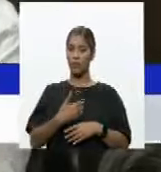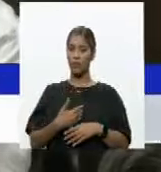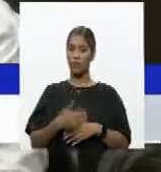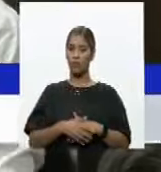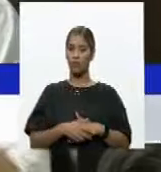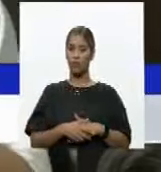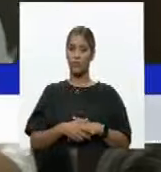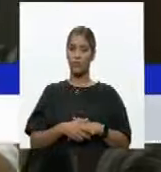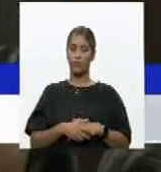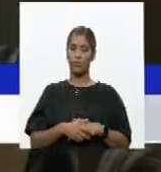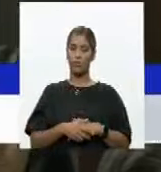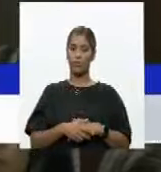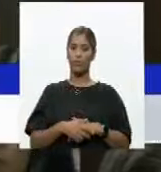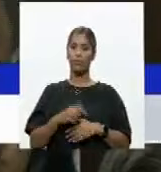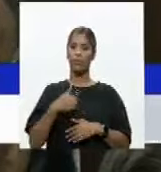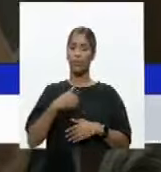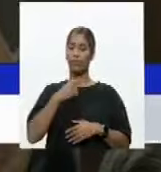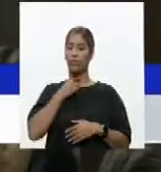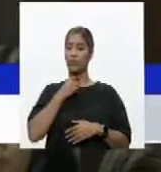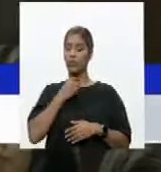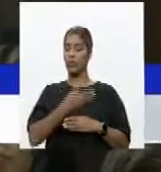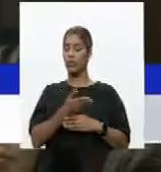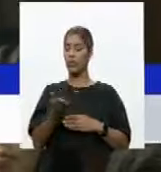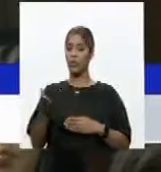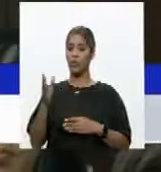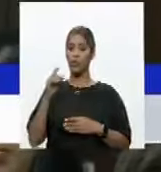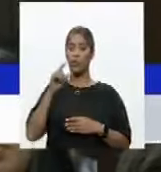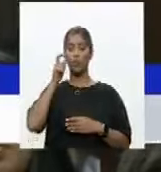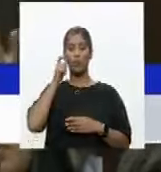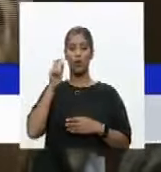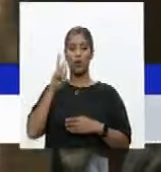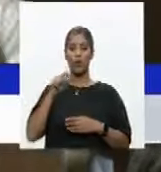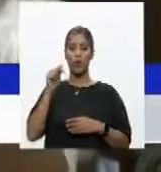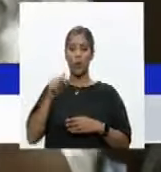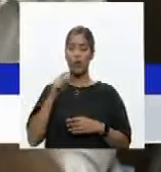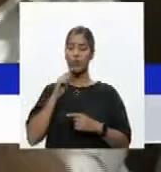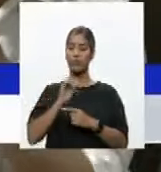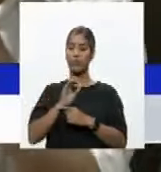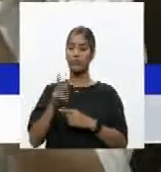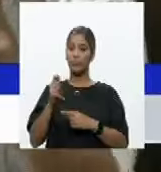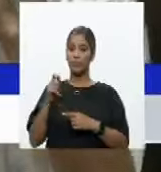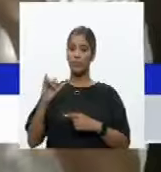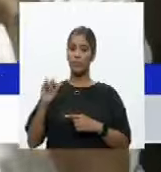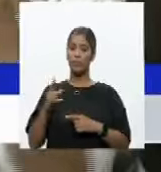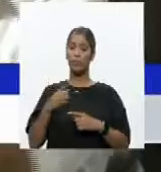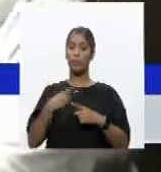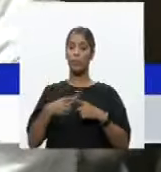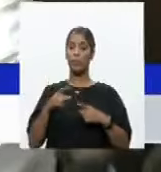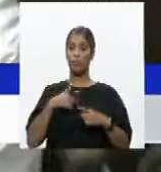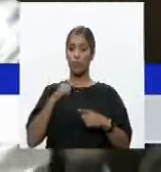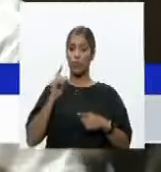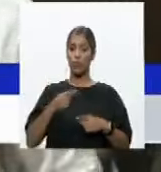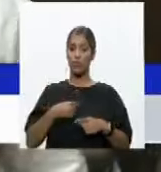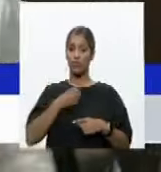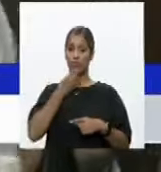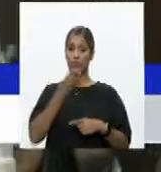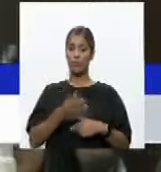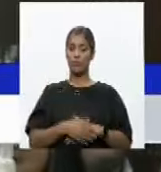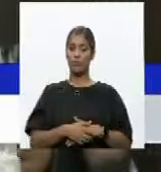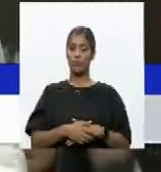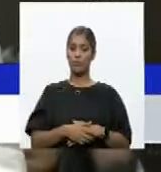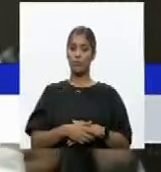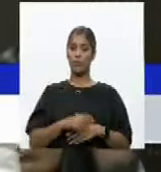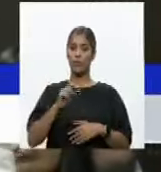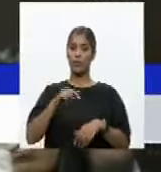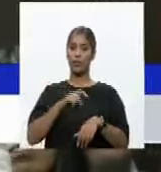honrar honra. Y nos agradamos de que todo el pueblo venezolano hoy bien reciba el mensaje de Ali. Pero bueno, tengo que decir esto. En